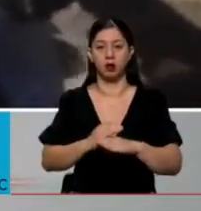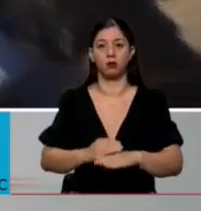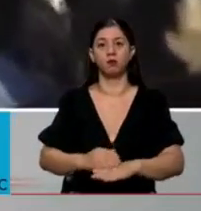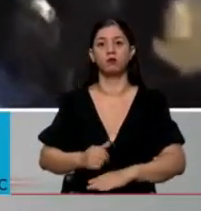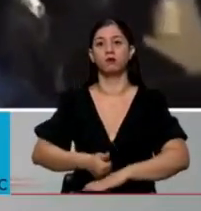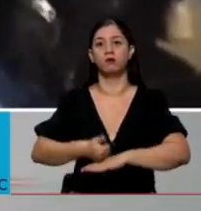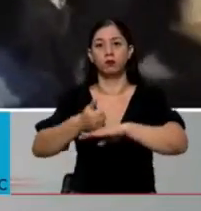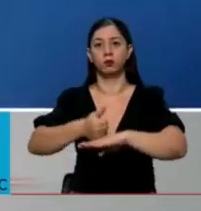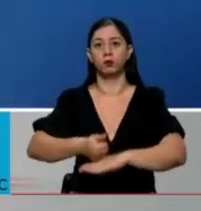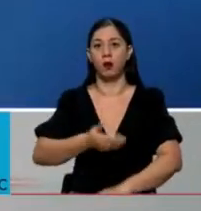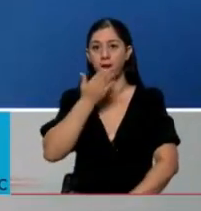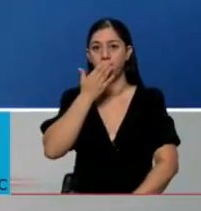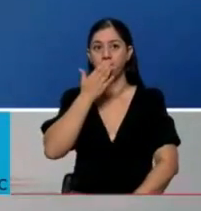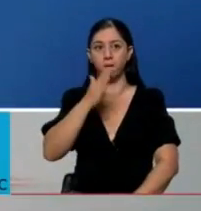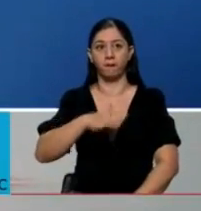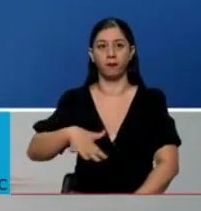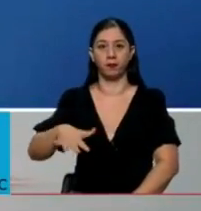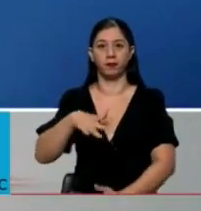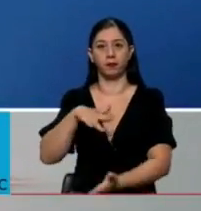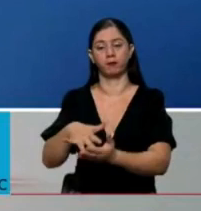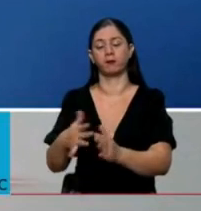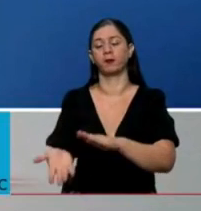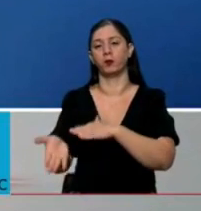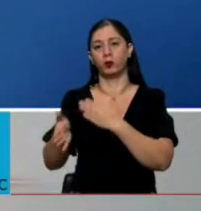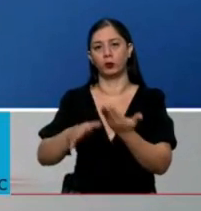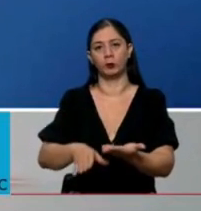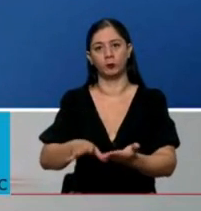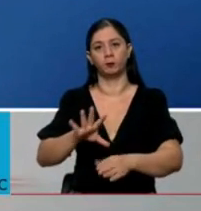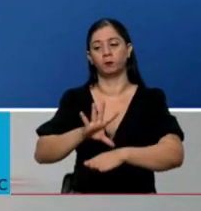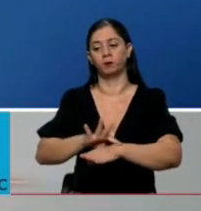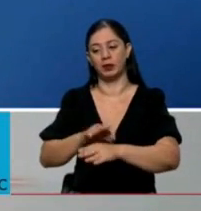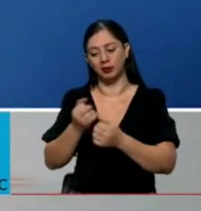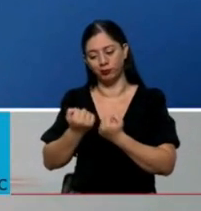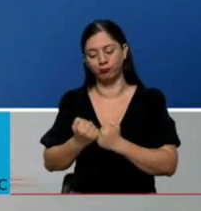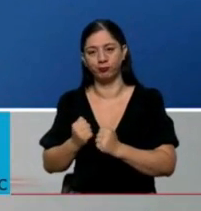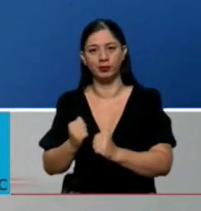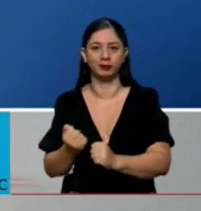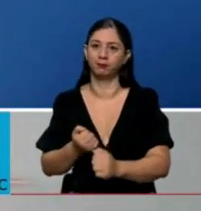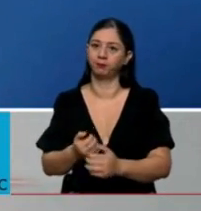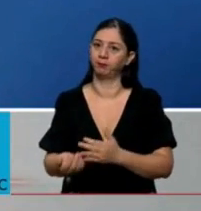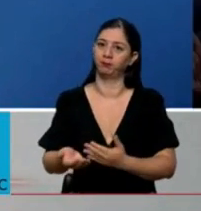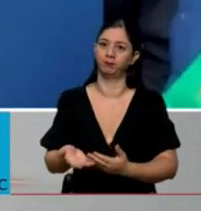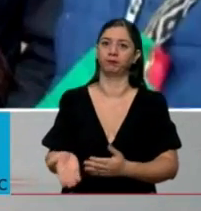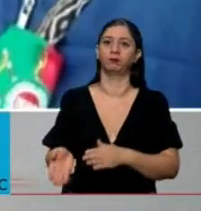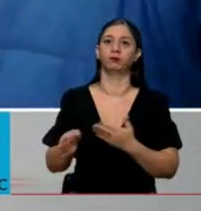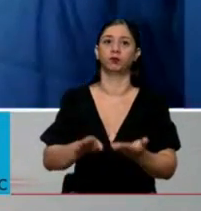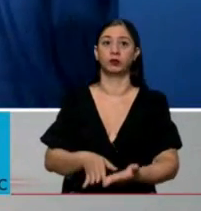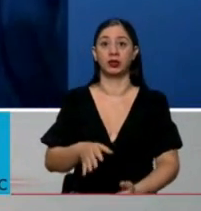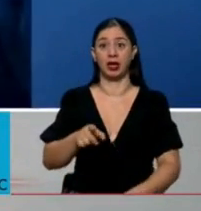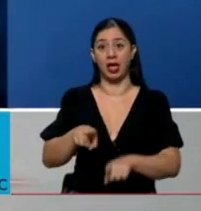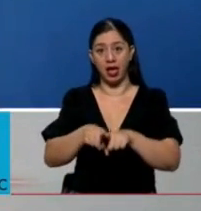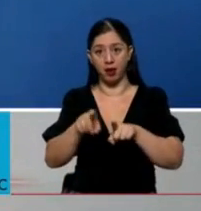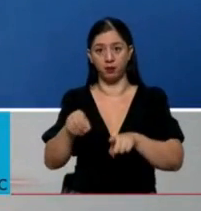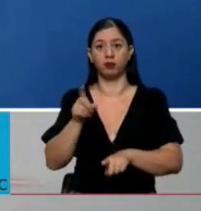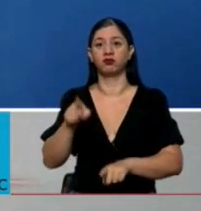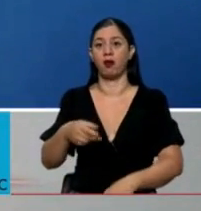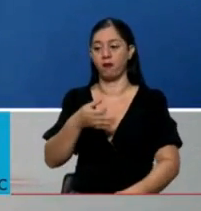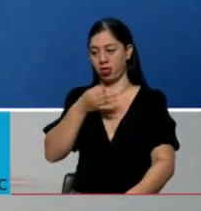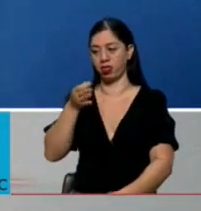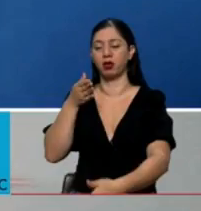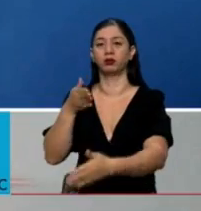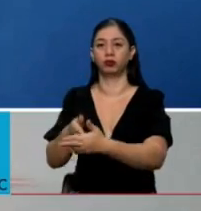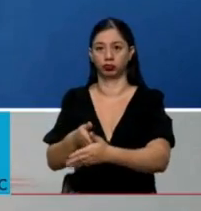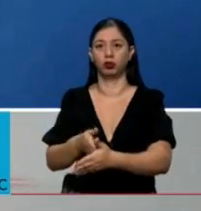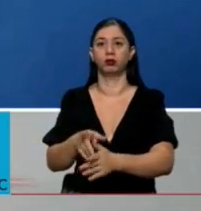indígena hizo presencia en el centro asistencial donde falleció pese al esfuerzo de los médicos. Y desde allí, su hermano denunció también amenazas